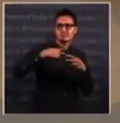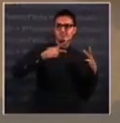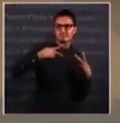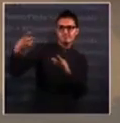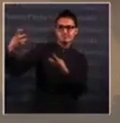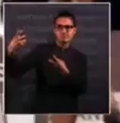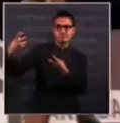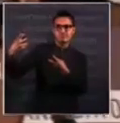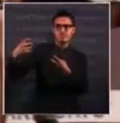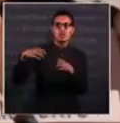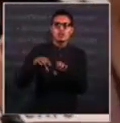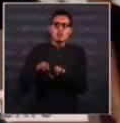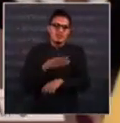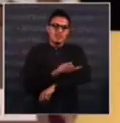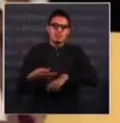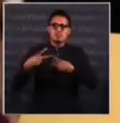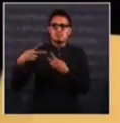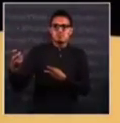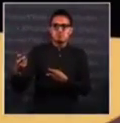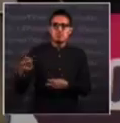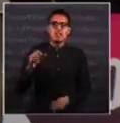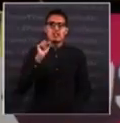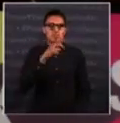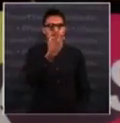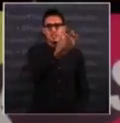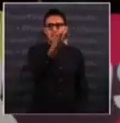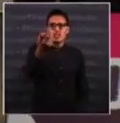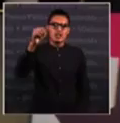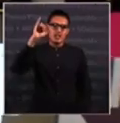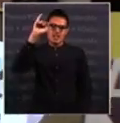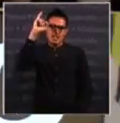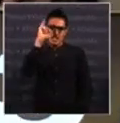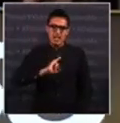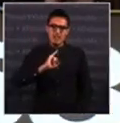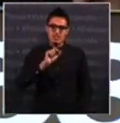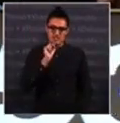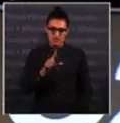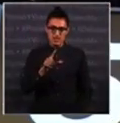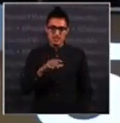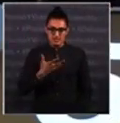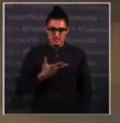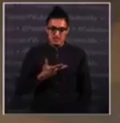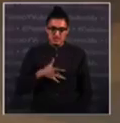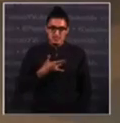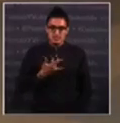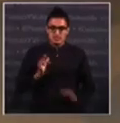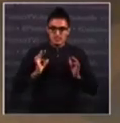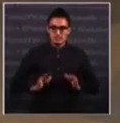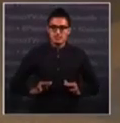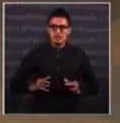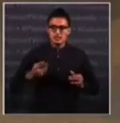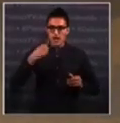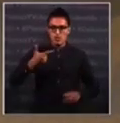vulneradas. A ustedes como empresarios, también si se sienten tranquilos con sus inversiones en Guanajuato, que